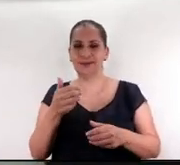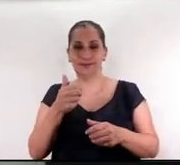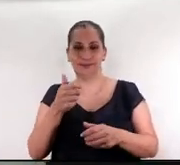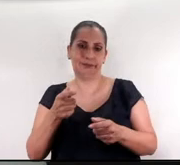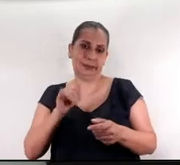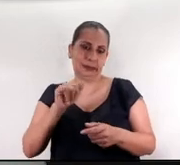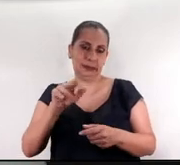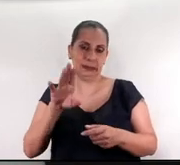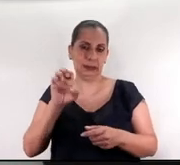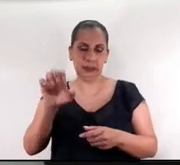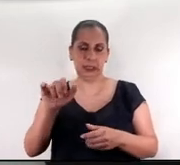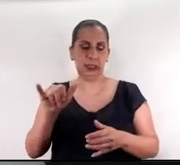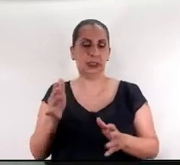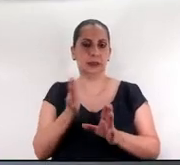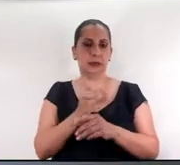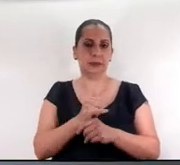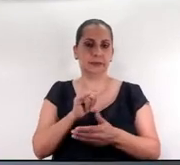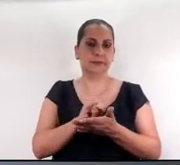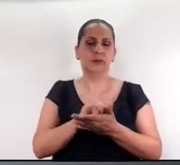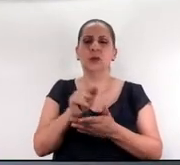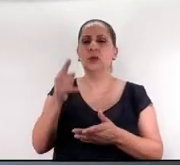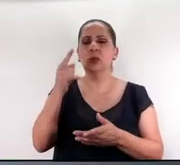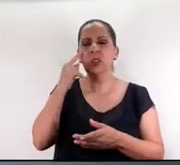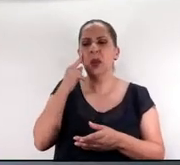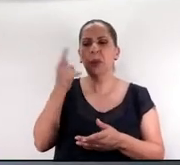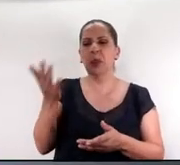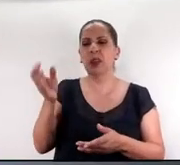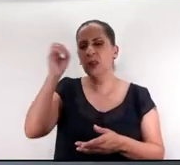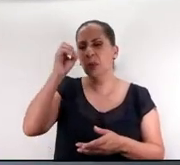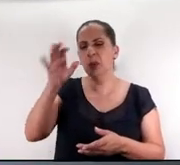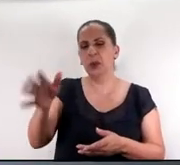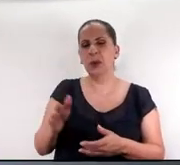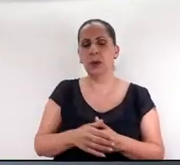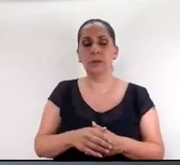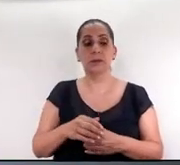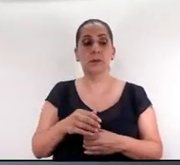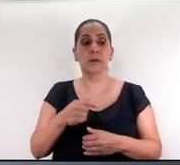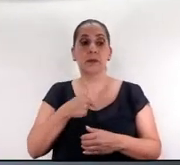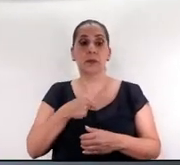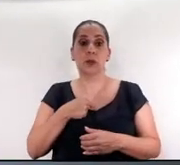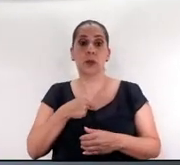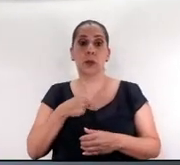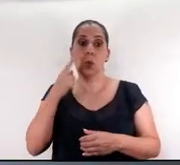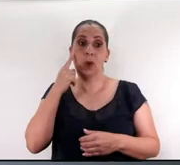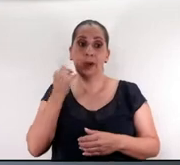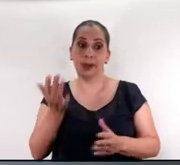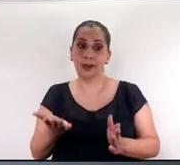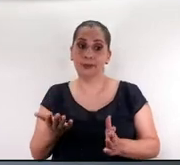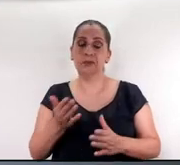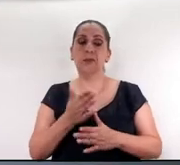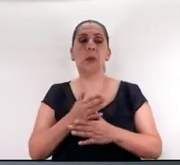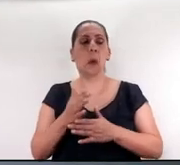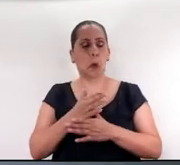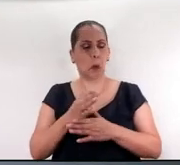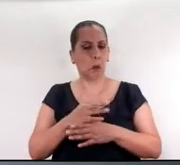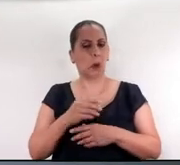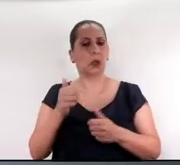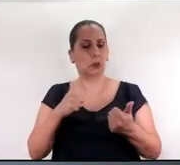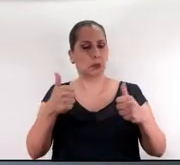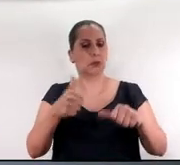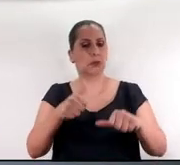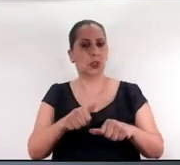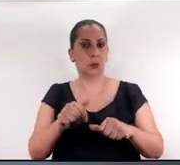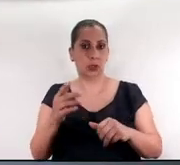¿Qué se propone en esta materia de parte, bueno, de ustedes? Bueno, yo comparto la tesis de que las frecuencias y el